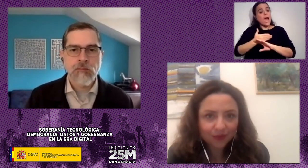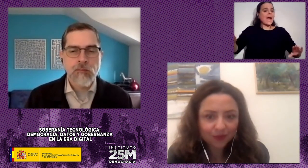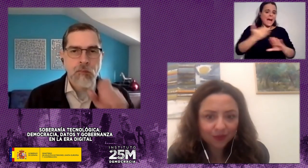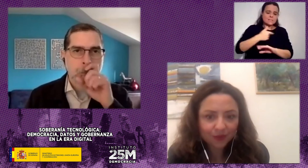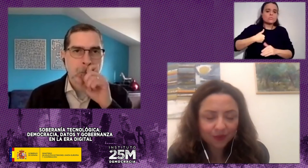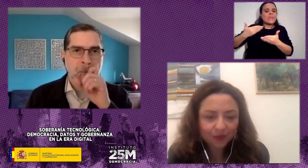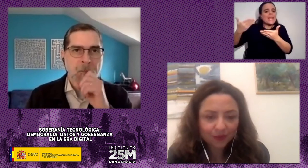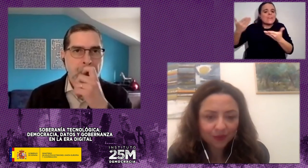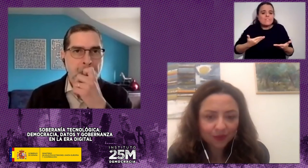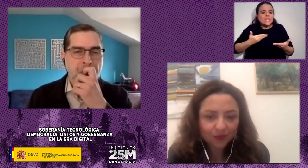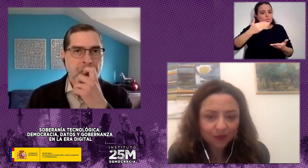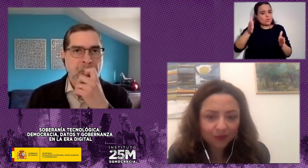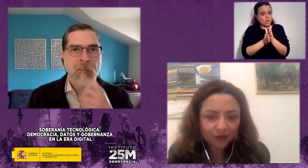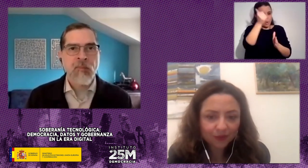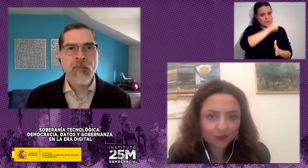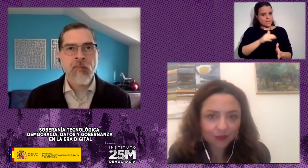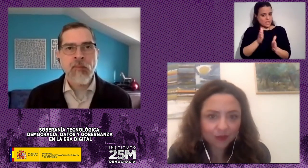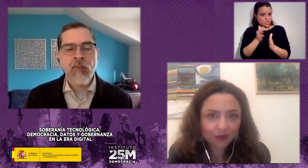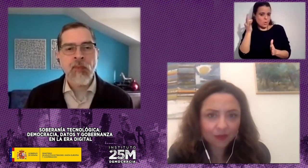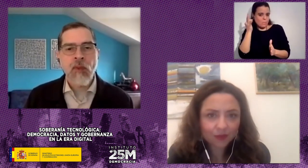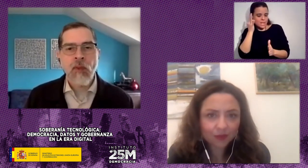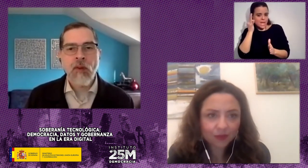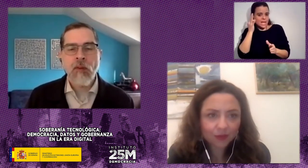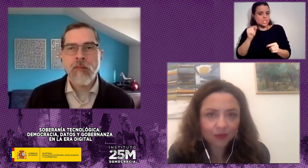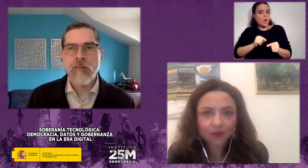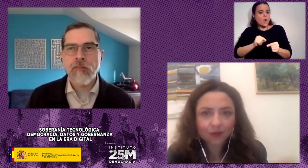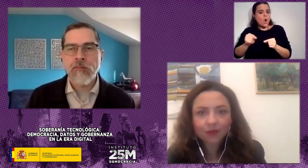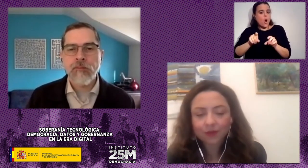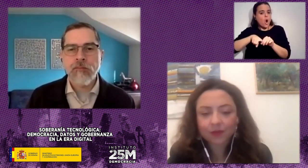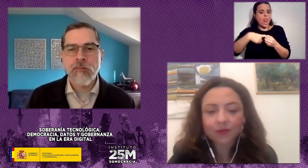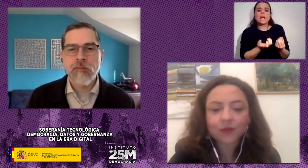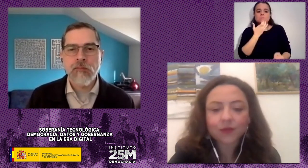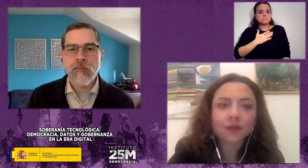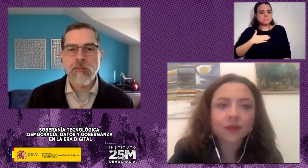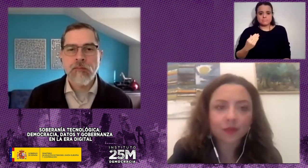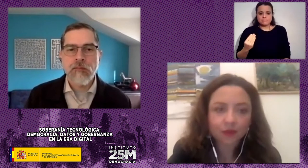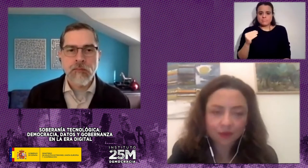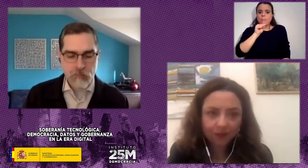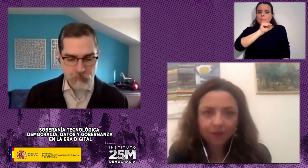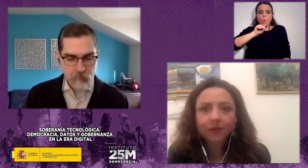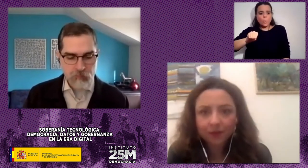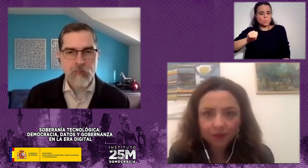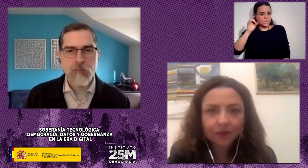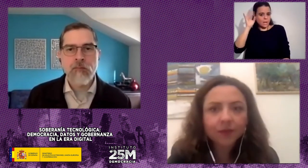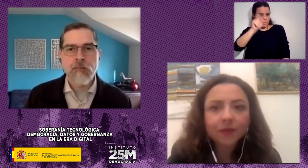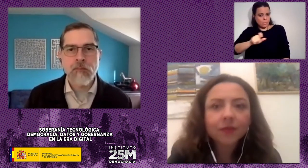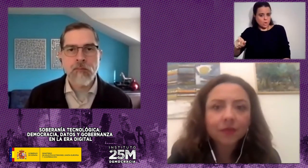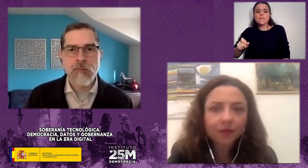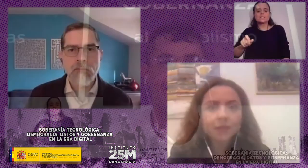Nos Estén Siguiendo Online Que Si Quieren Realizar Alguna Pregunta Alguna De Las Ponentes Que La Escriban En El Chat